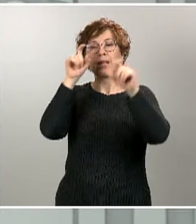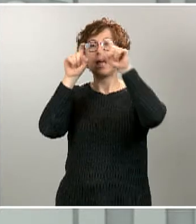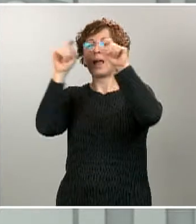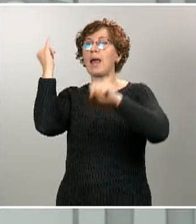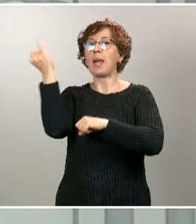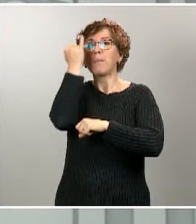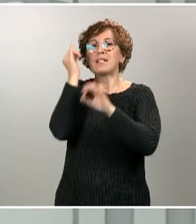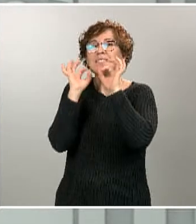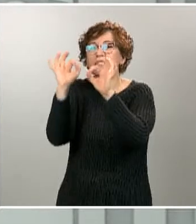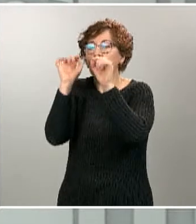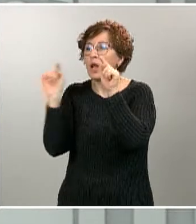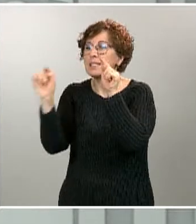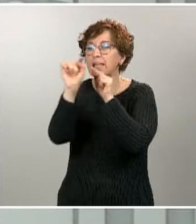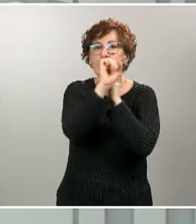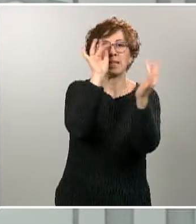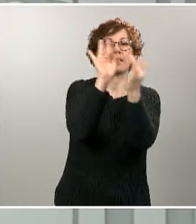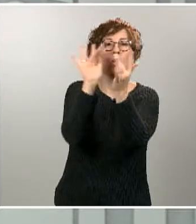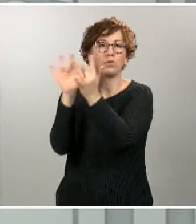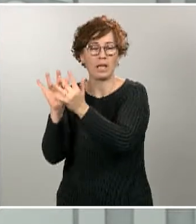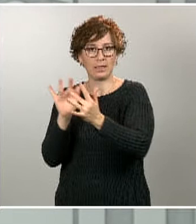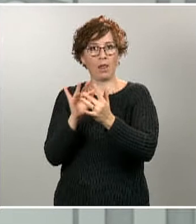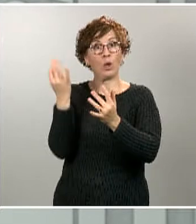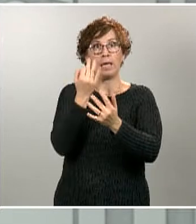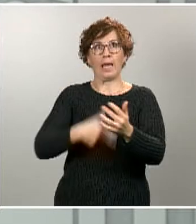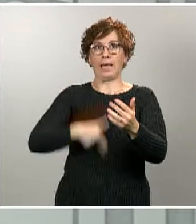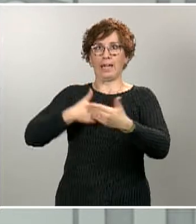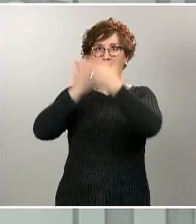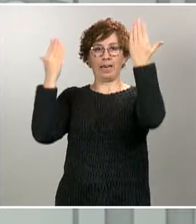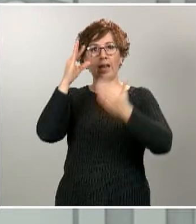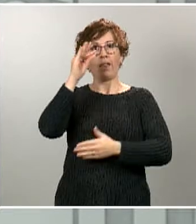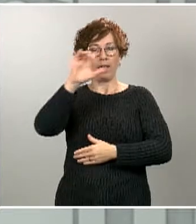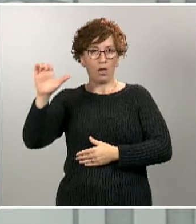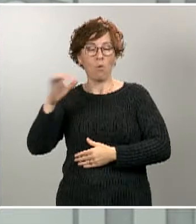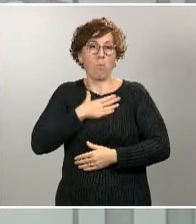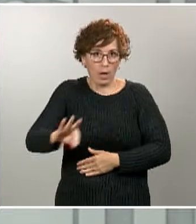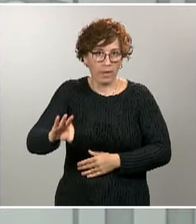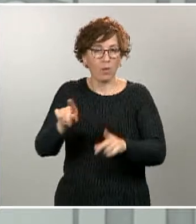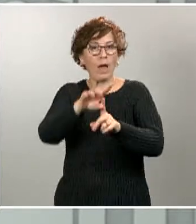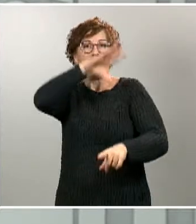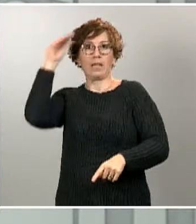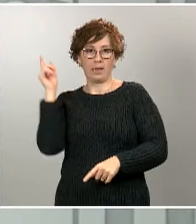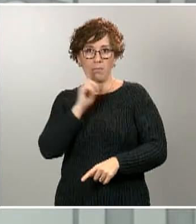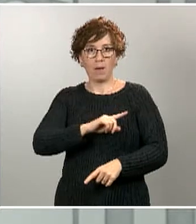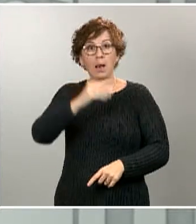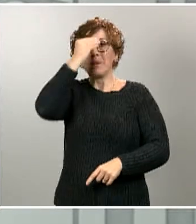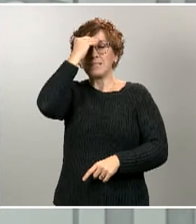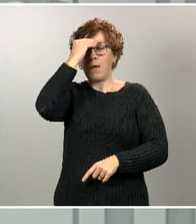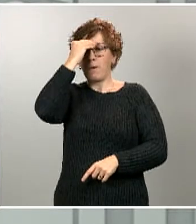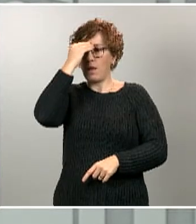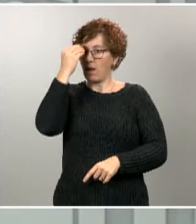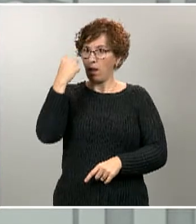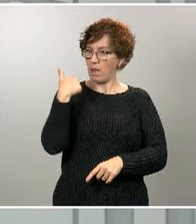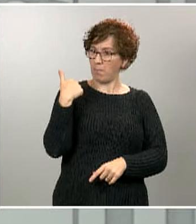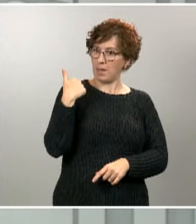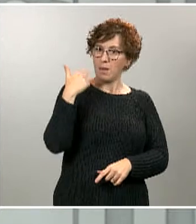de otra manera, la COE entendió que en las palabras que se habían transmitido eran ellos los que habían sido llamados a la reunión, cosa